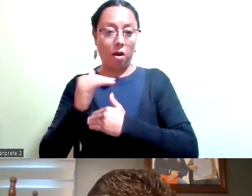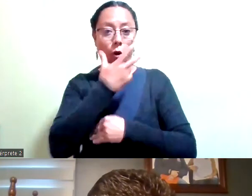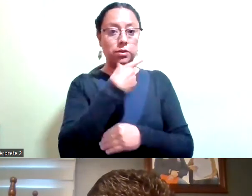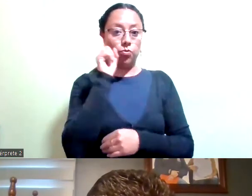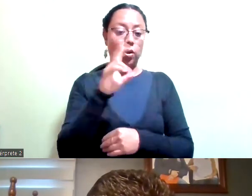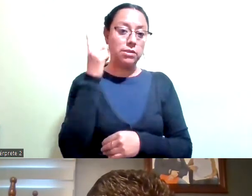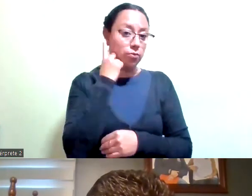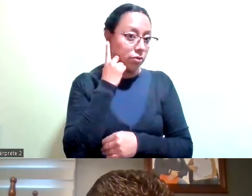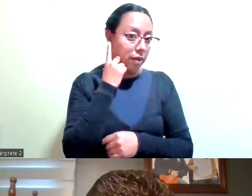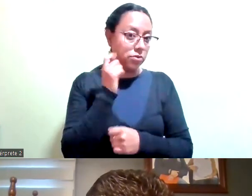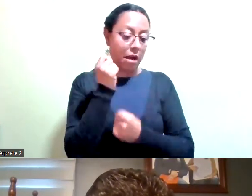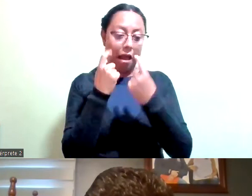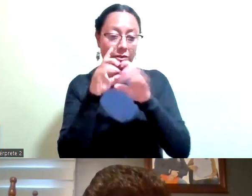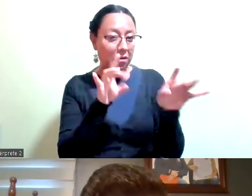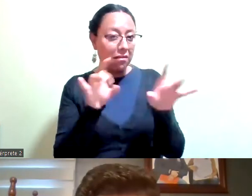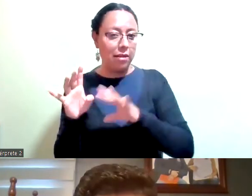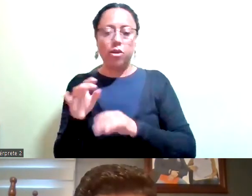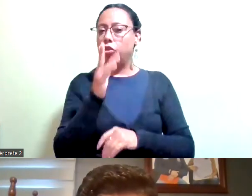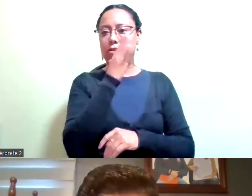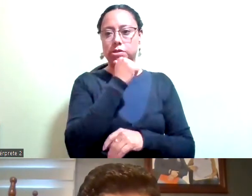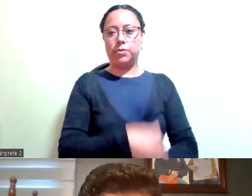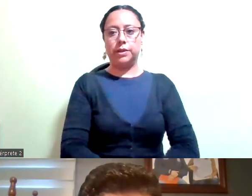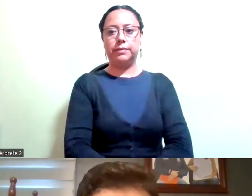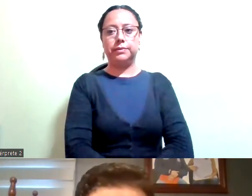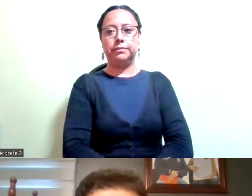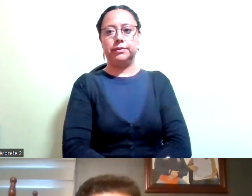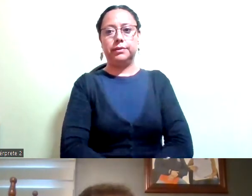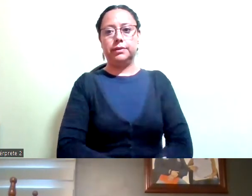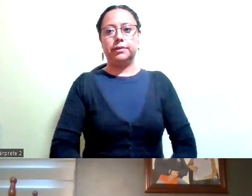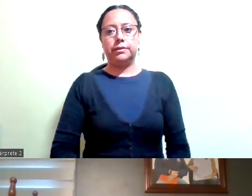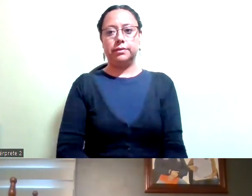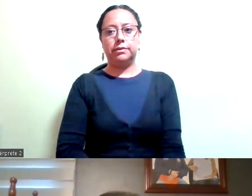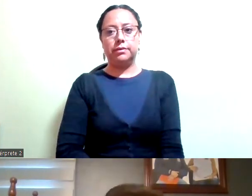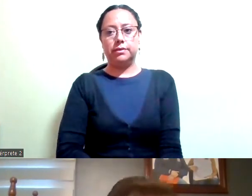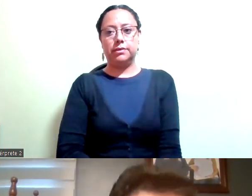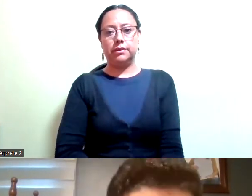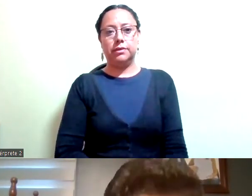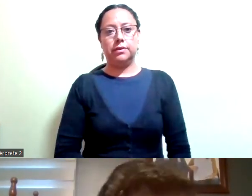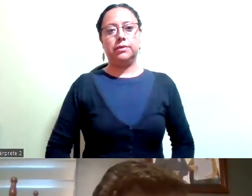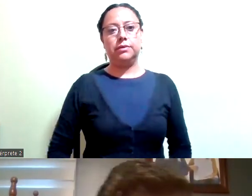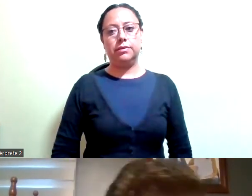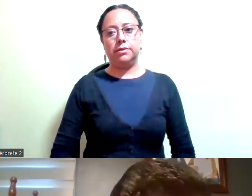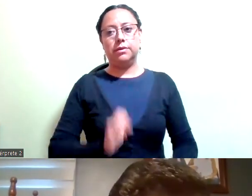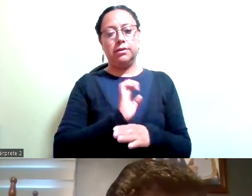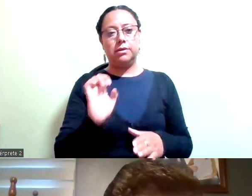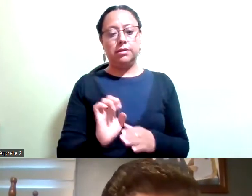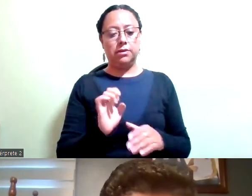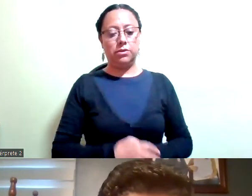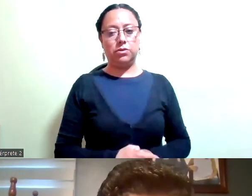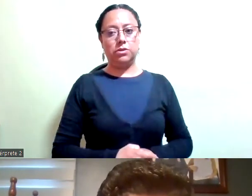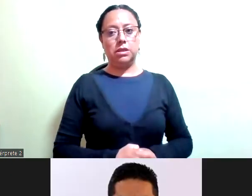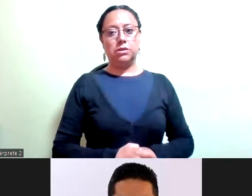bajo ninguna circunstancia. Y pues diputado, usted decía que no quieren provocaciones, es que nadie trató de